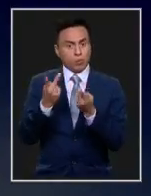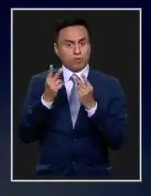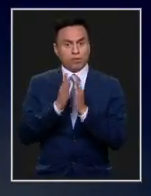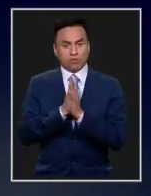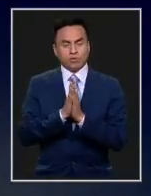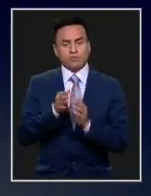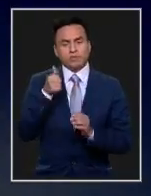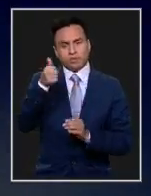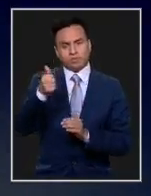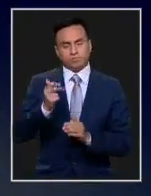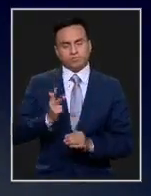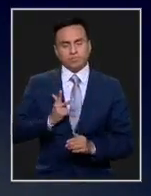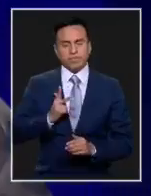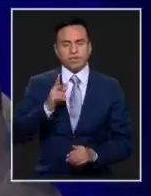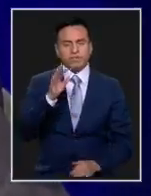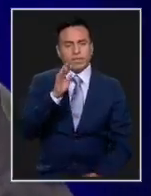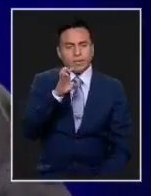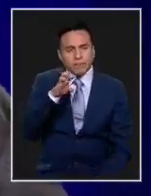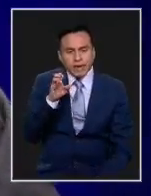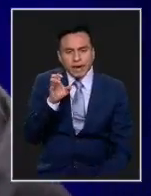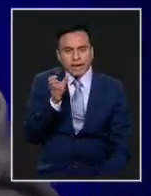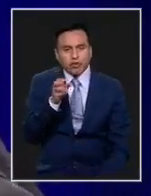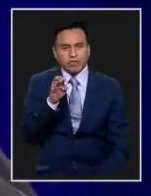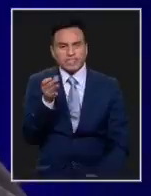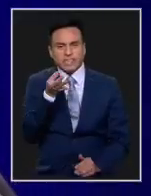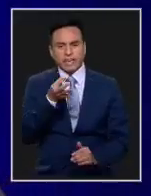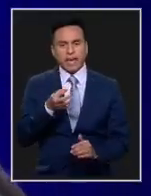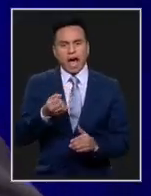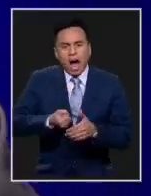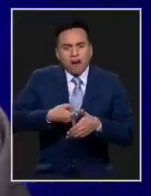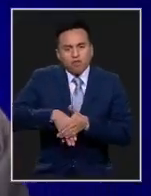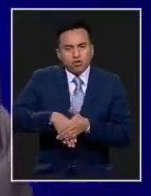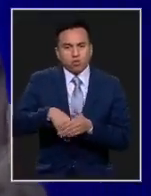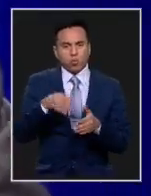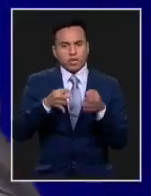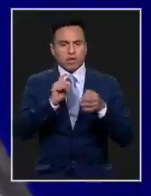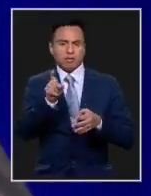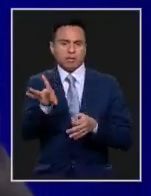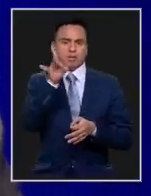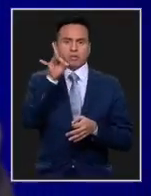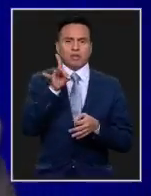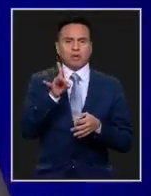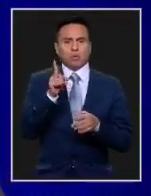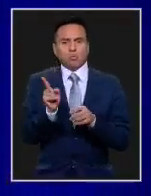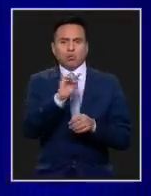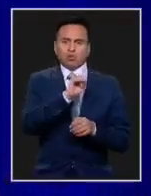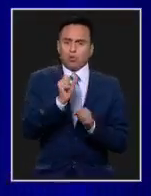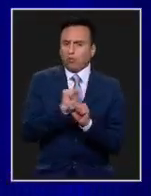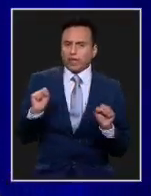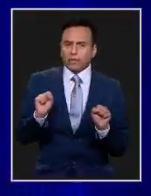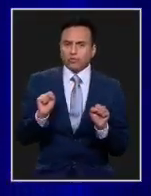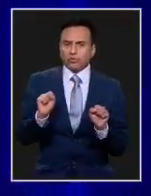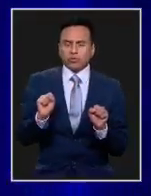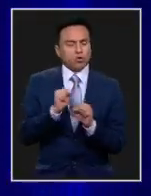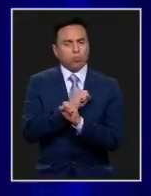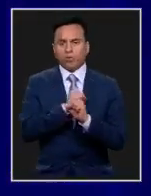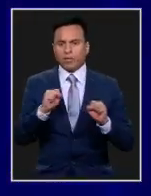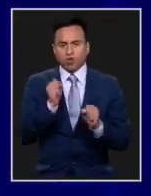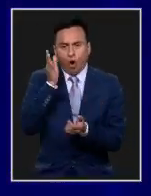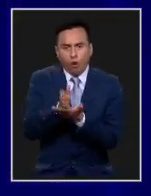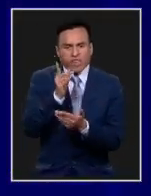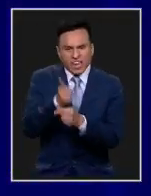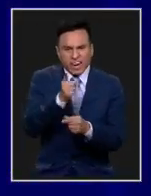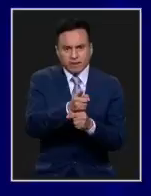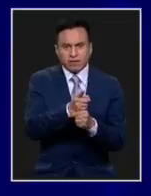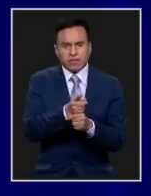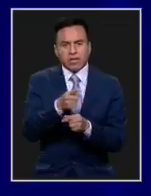por favor señor director felipe de ríos dicen caso aborto yo no juzgaría jamás hay que optar por un caso u otro no podemos no podemos obligar a